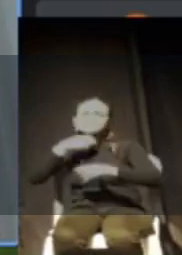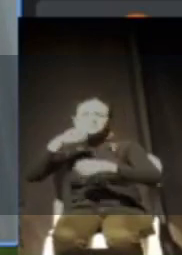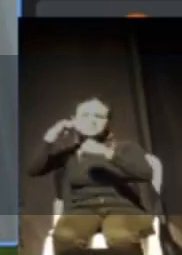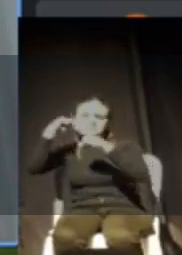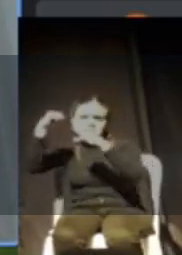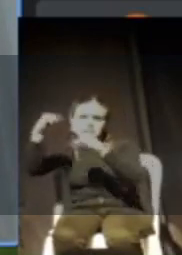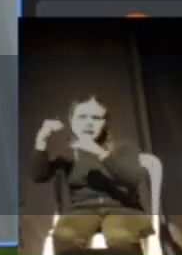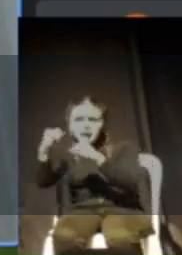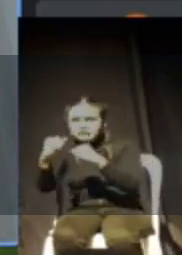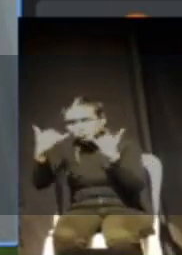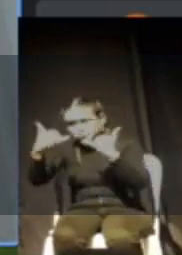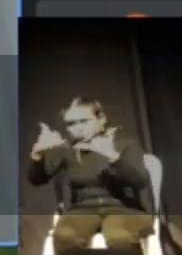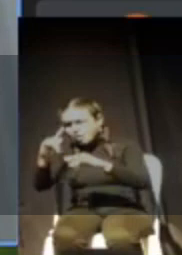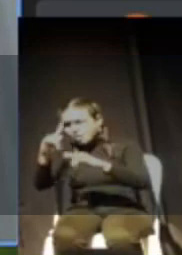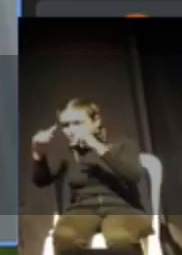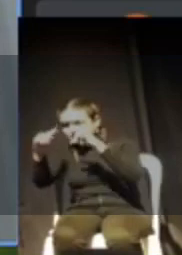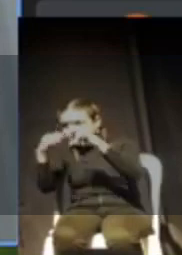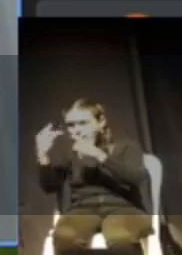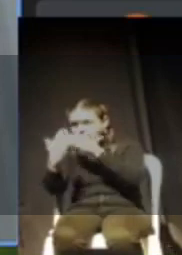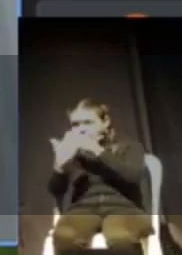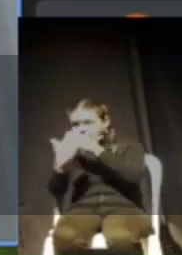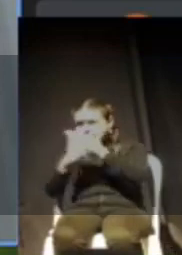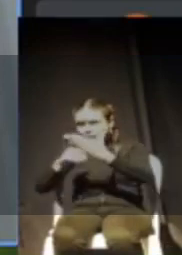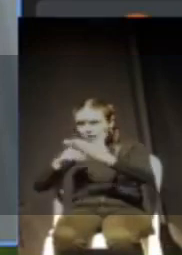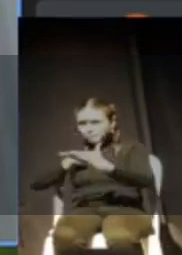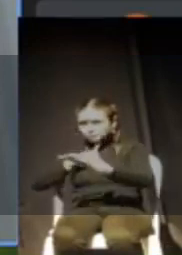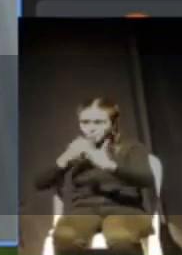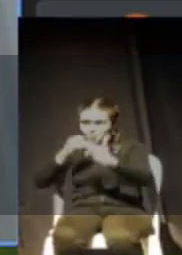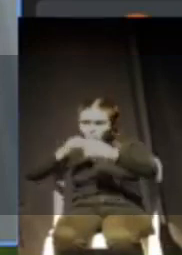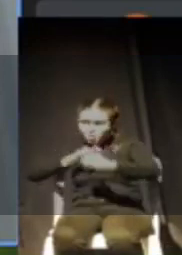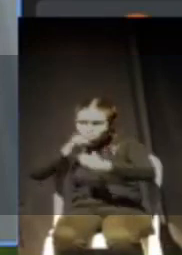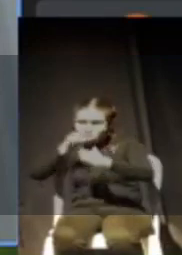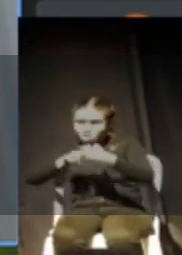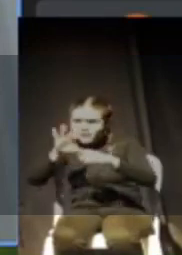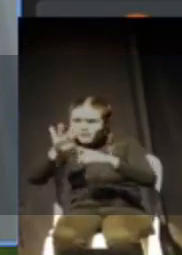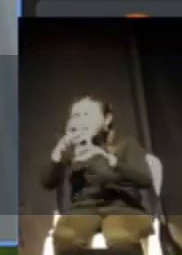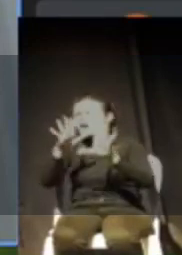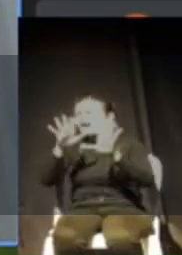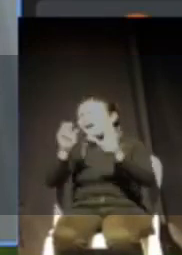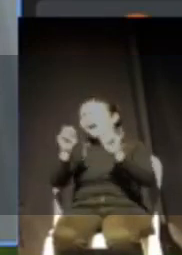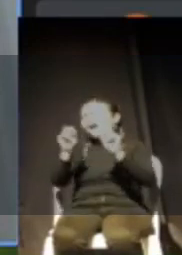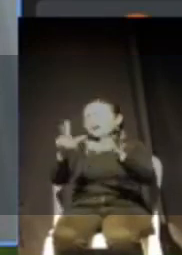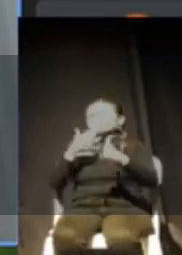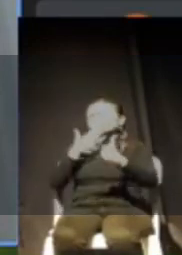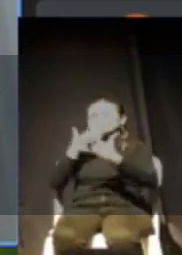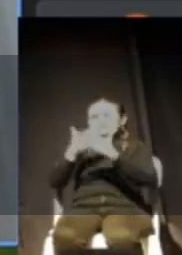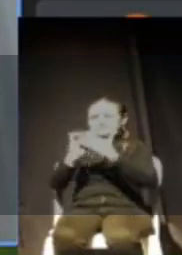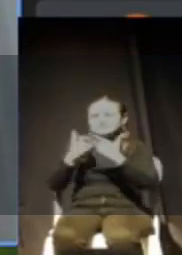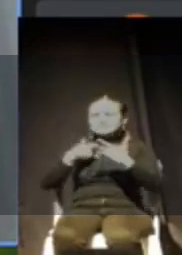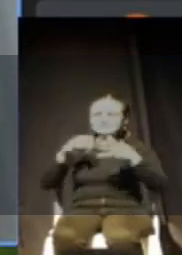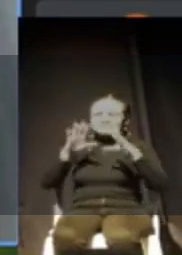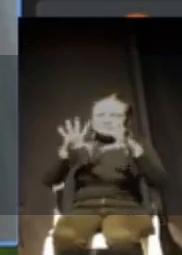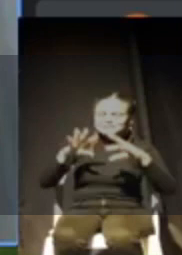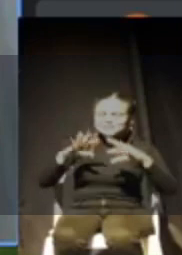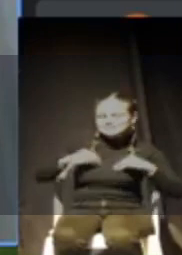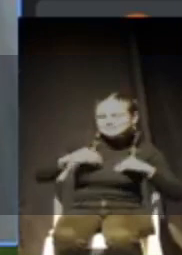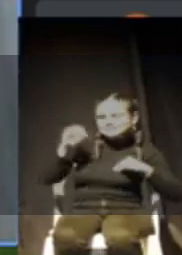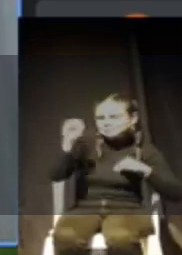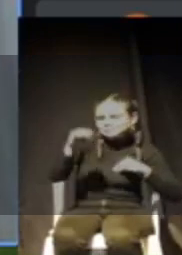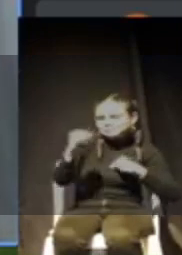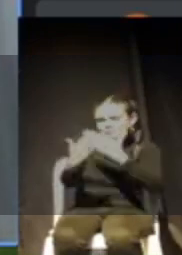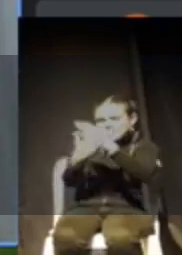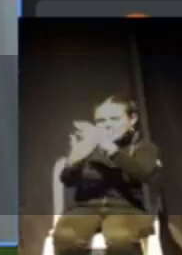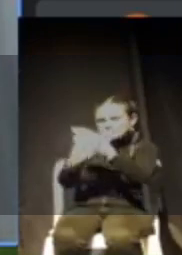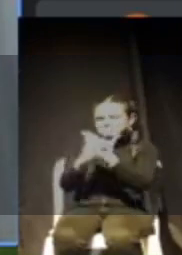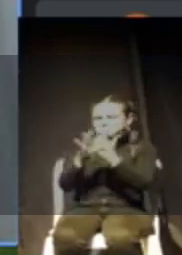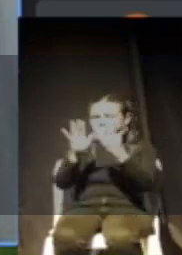ADEM por extenderme esta invitación que, bueno, acepté de manera gustosa, dado que pues,